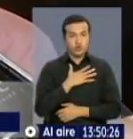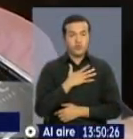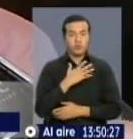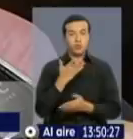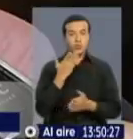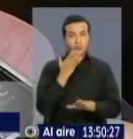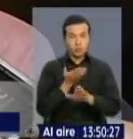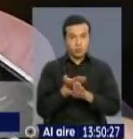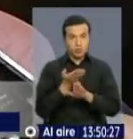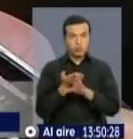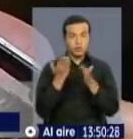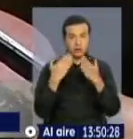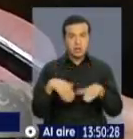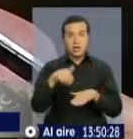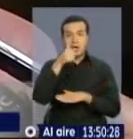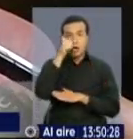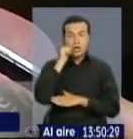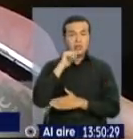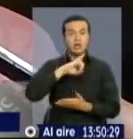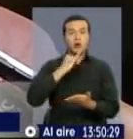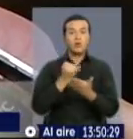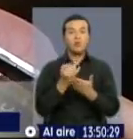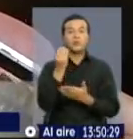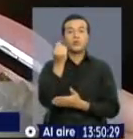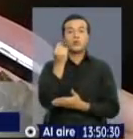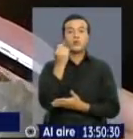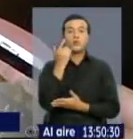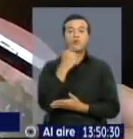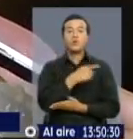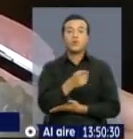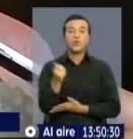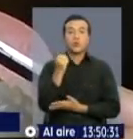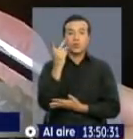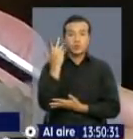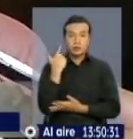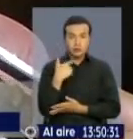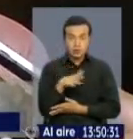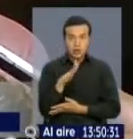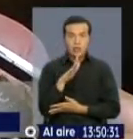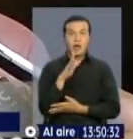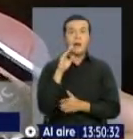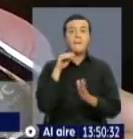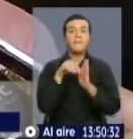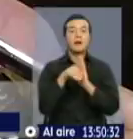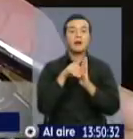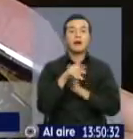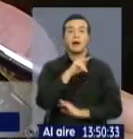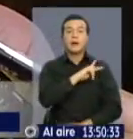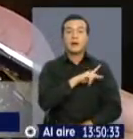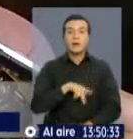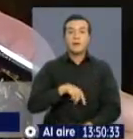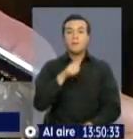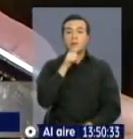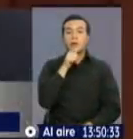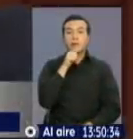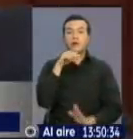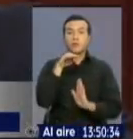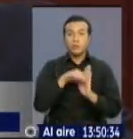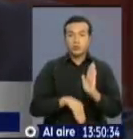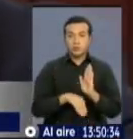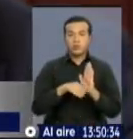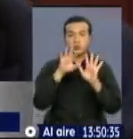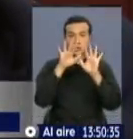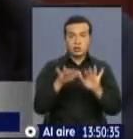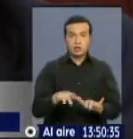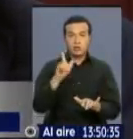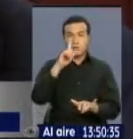le he planteado ayer a la Junta Monetaria es que esos costos, cuando los maneje la banca privada, tienen que ser por lo menos menores. El secretario